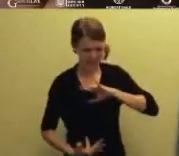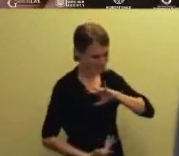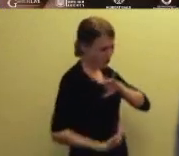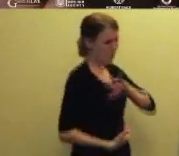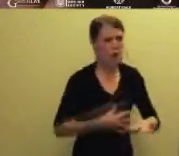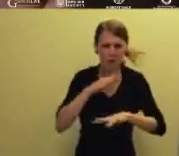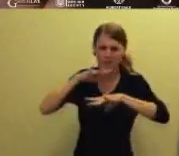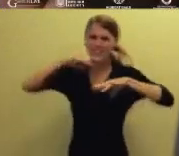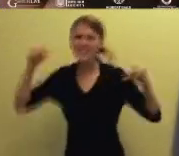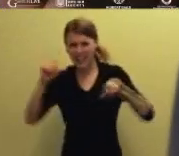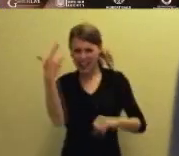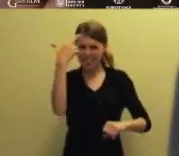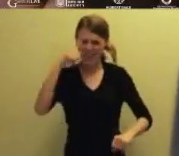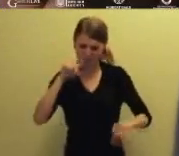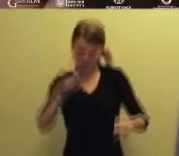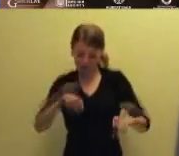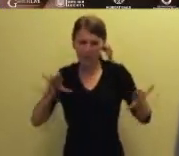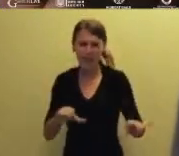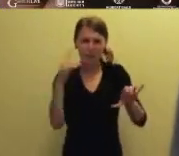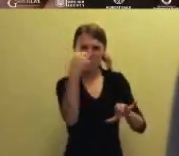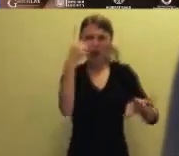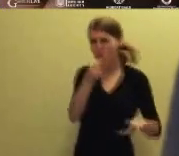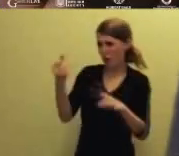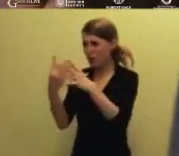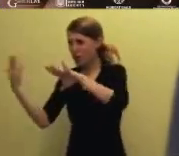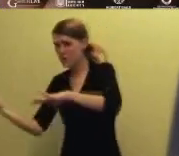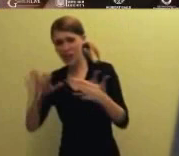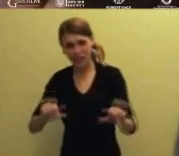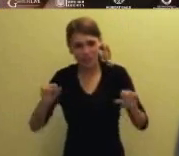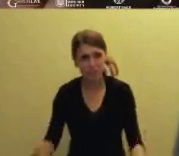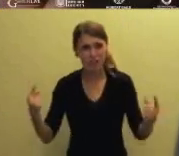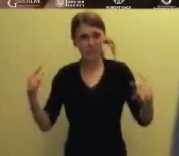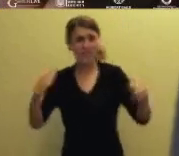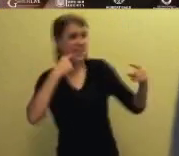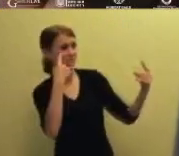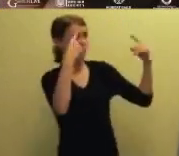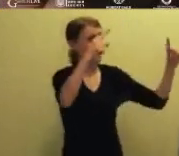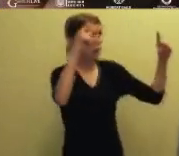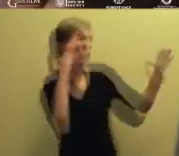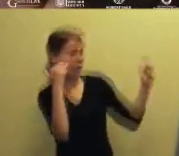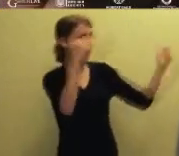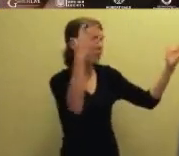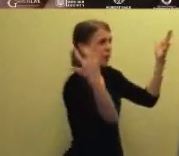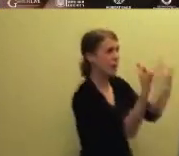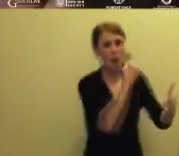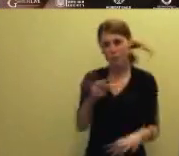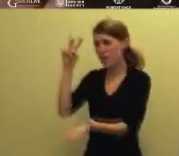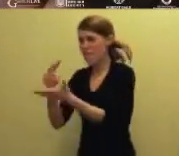este mente mi casa yo en mi caso yo no sé lenguaje de sordomudos lenguaje de señas a decirlo correctamente